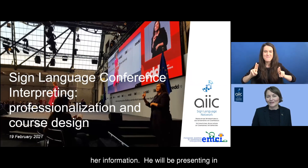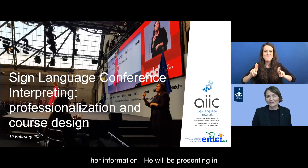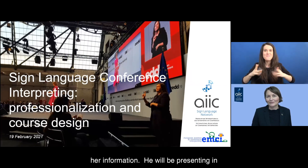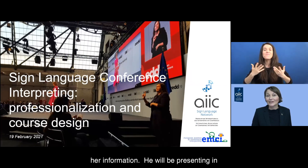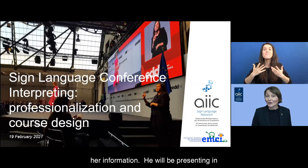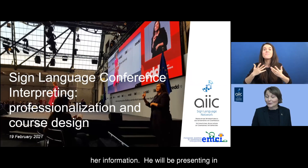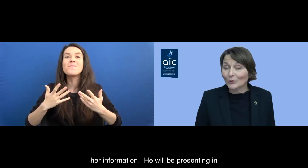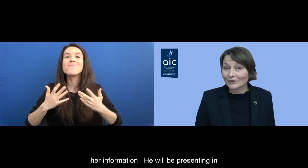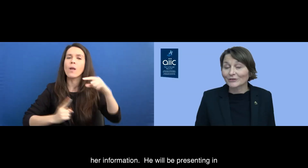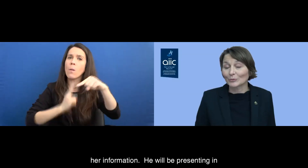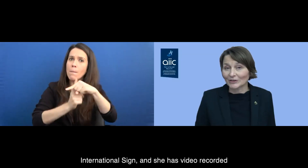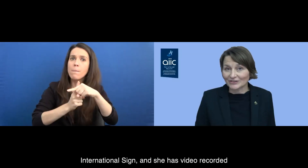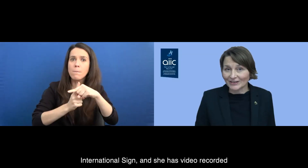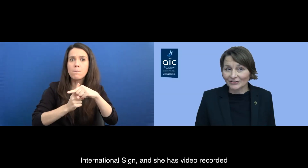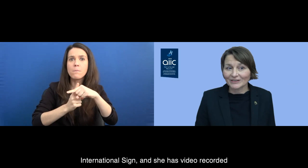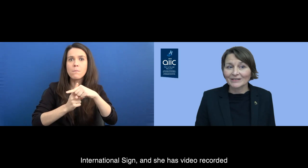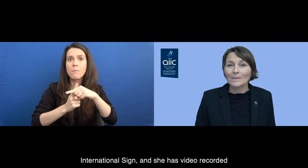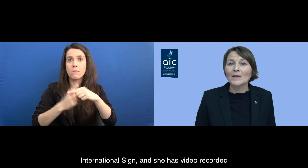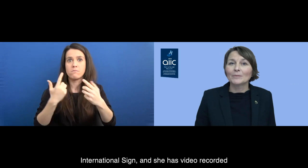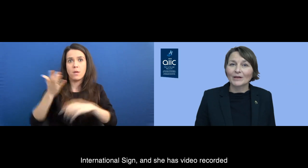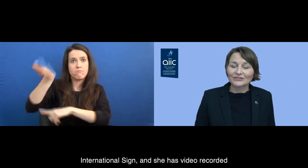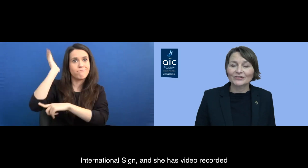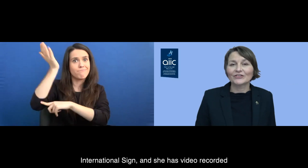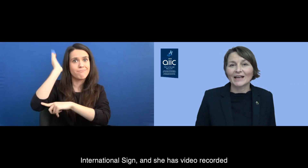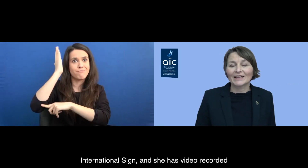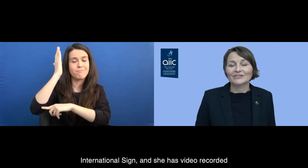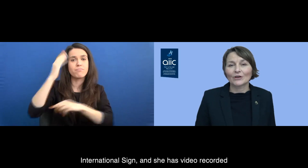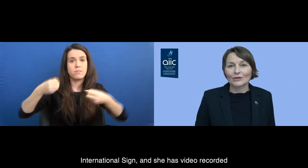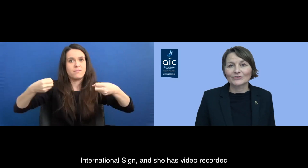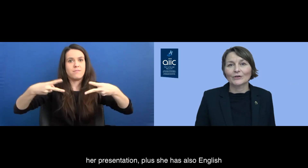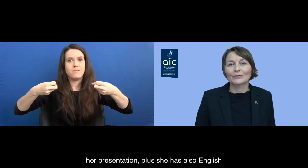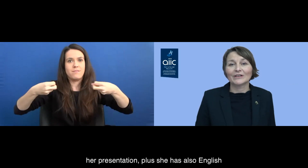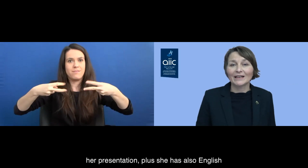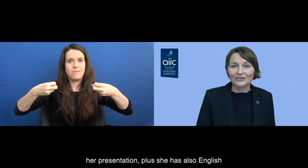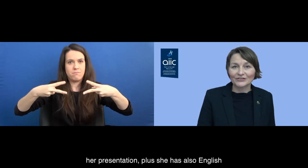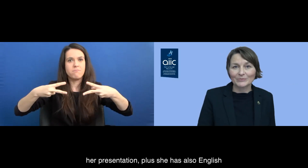signos internacionales. Nos ha preparado un video.